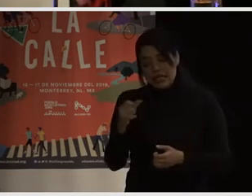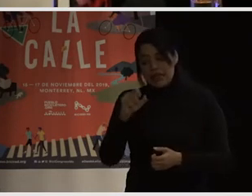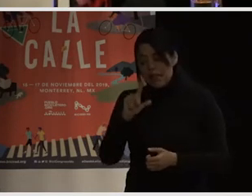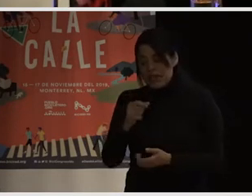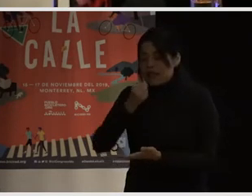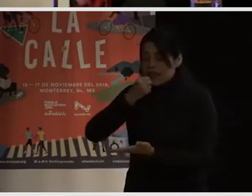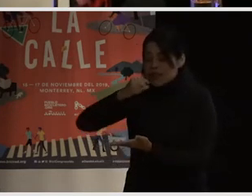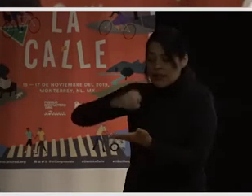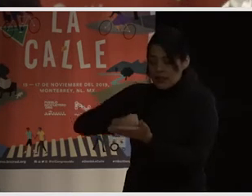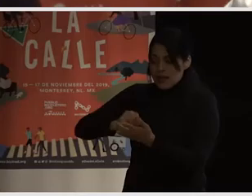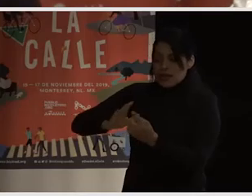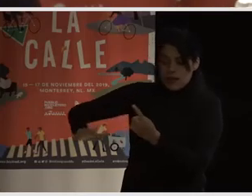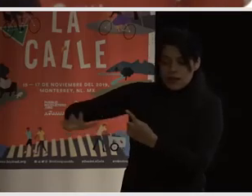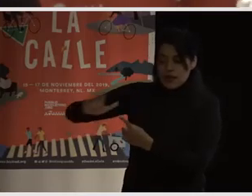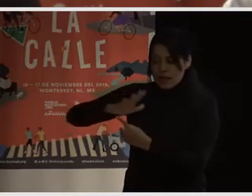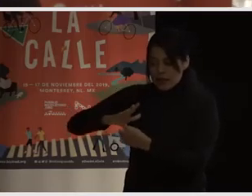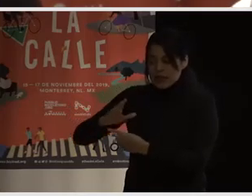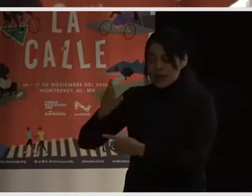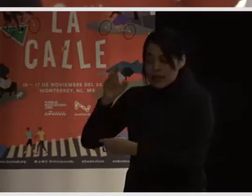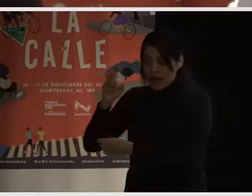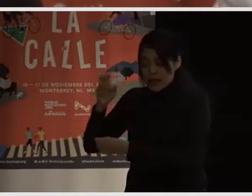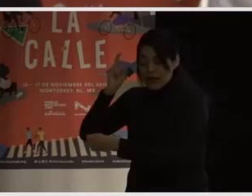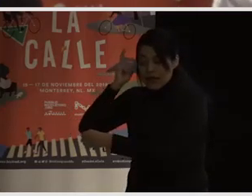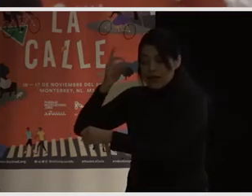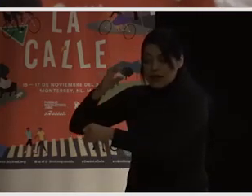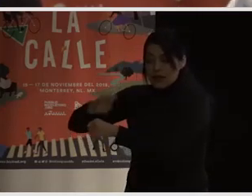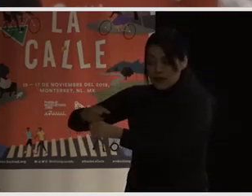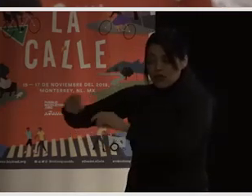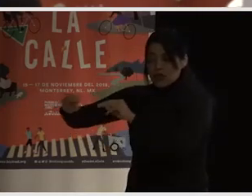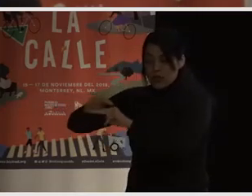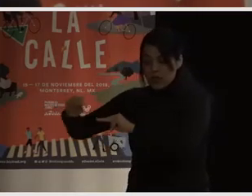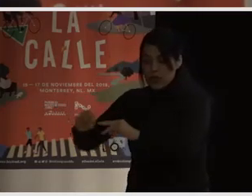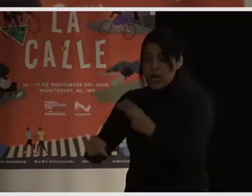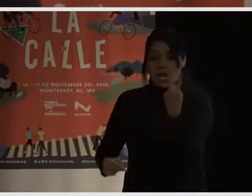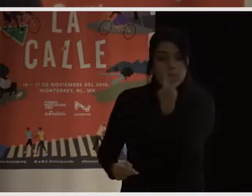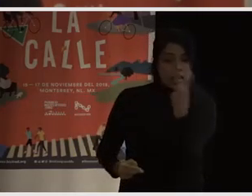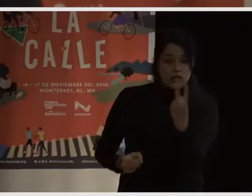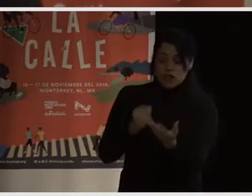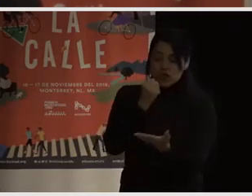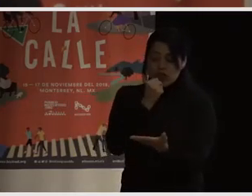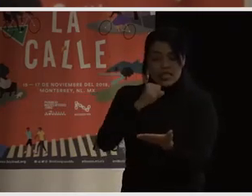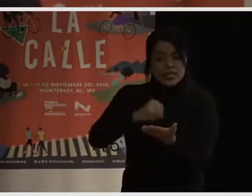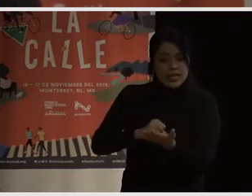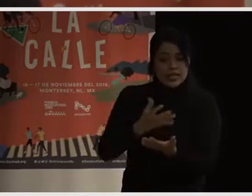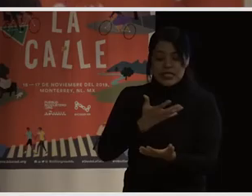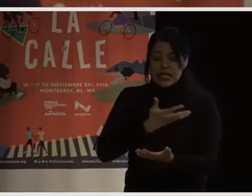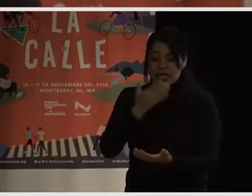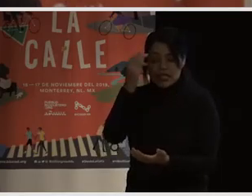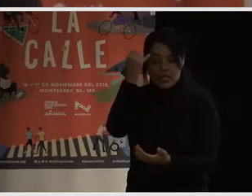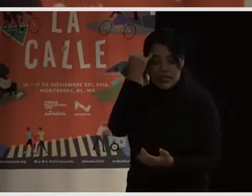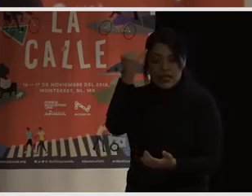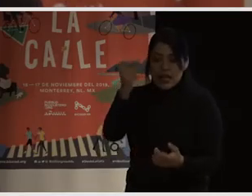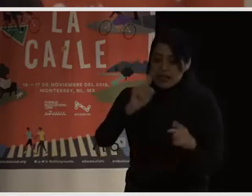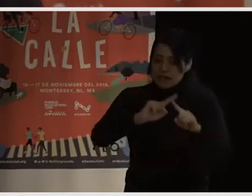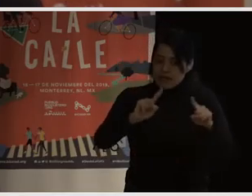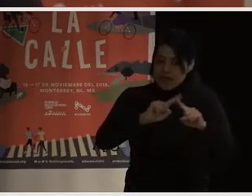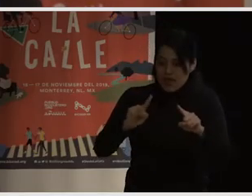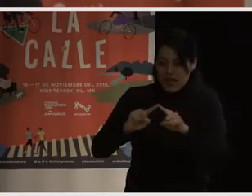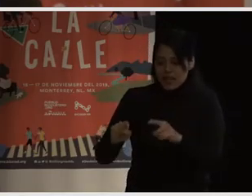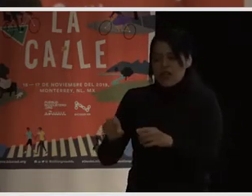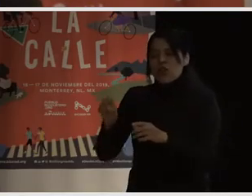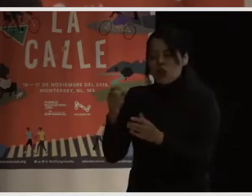de movilidad entonces entre ambas incluso pues tienen este planteamientos muy diferentes son los más pro cambio